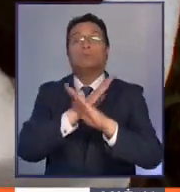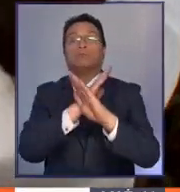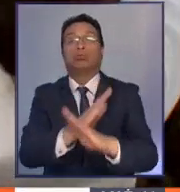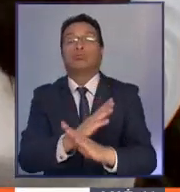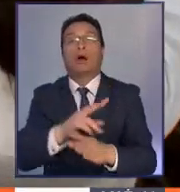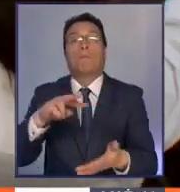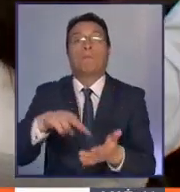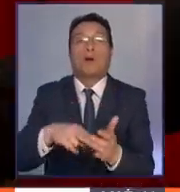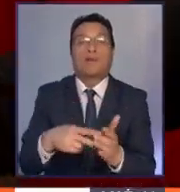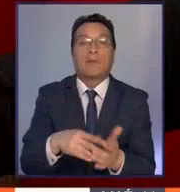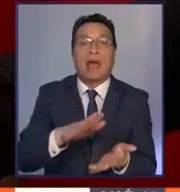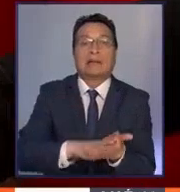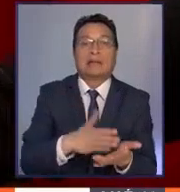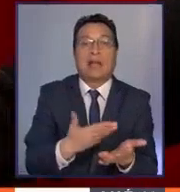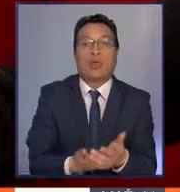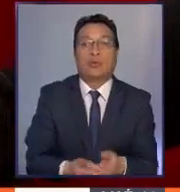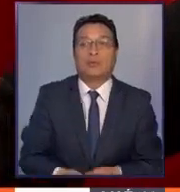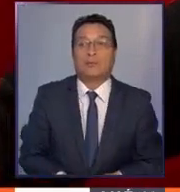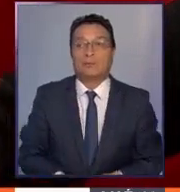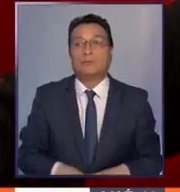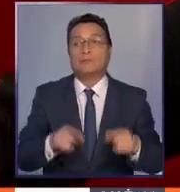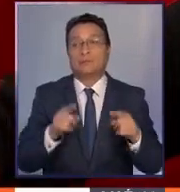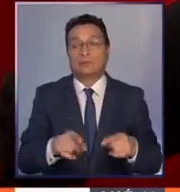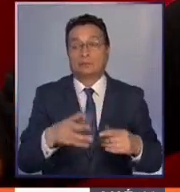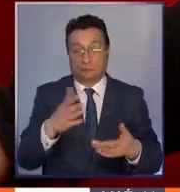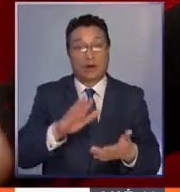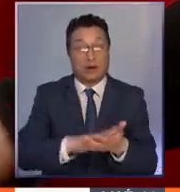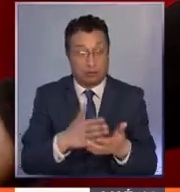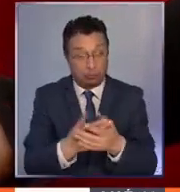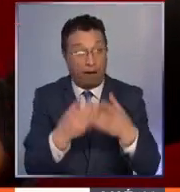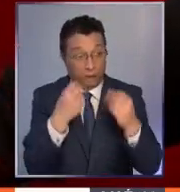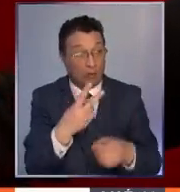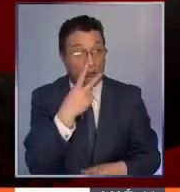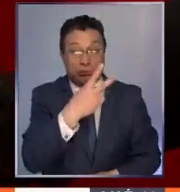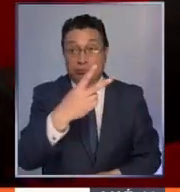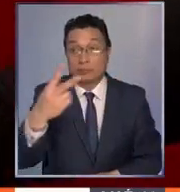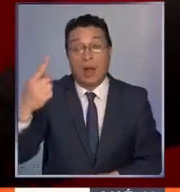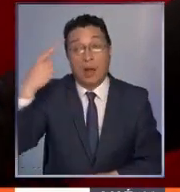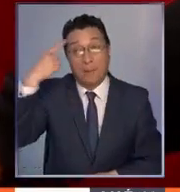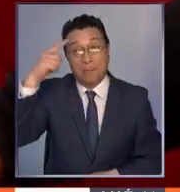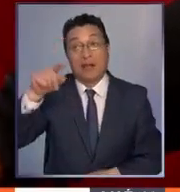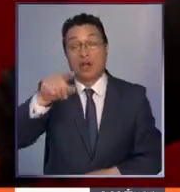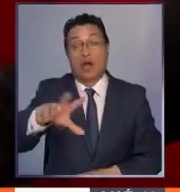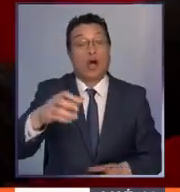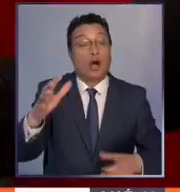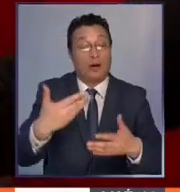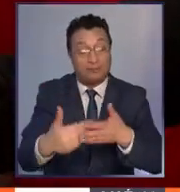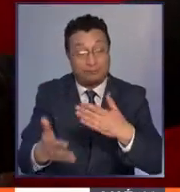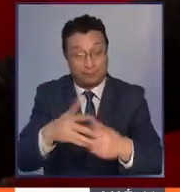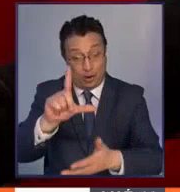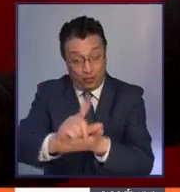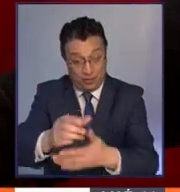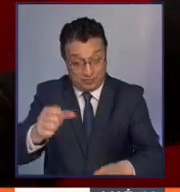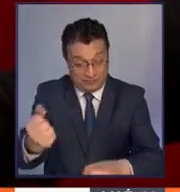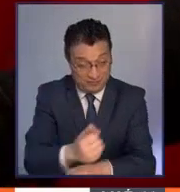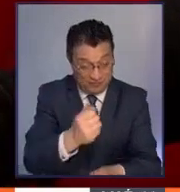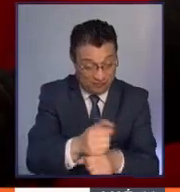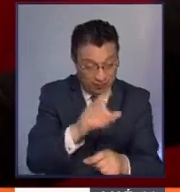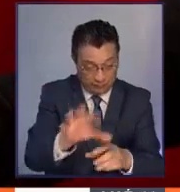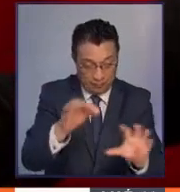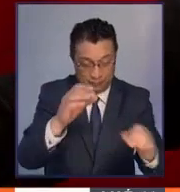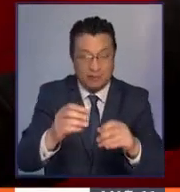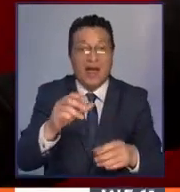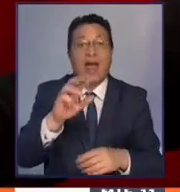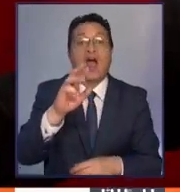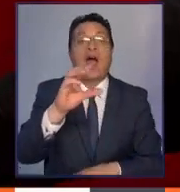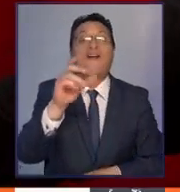problema sanitario. Se ve en condiciones sanitarias buenas, sin embargo, en la zona de elaboración se encontraron vectores, cucarachas,